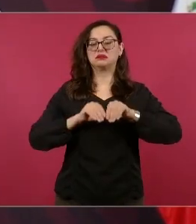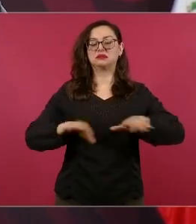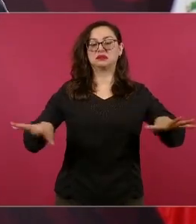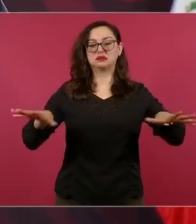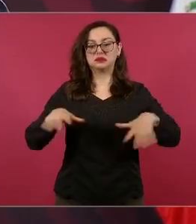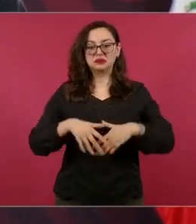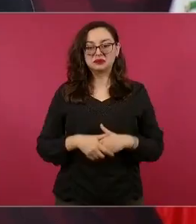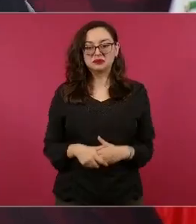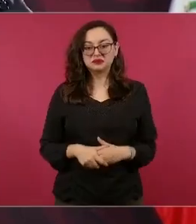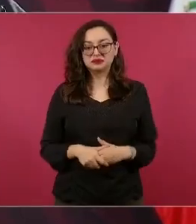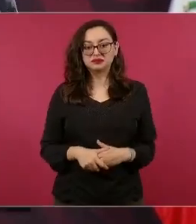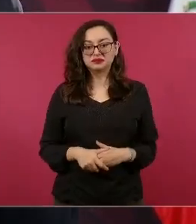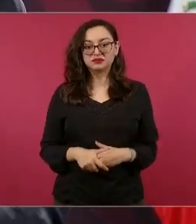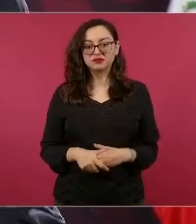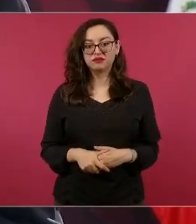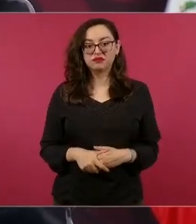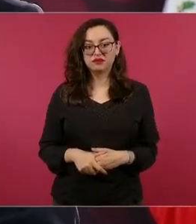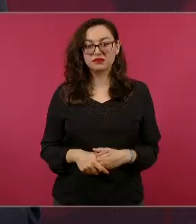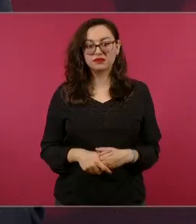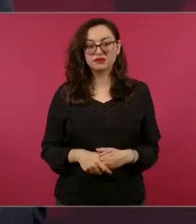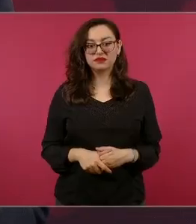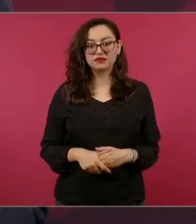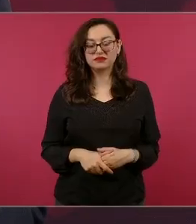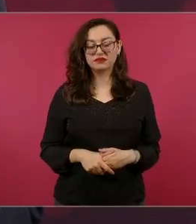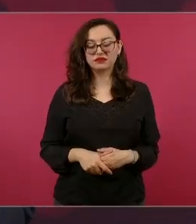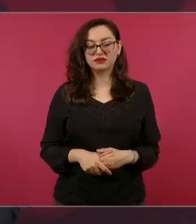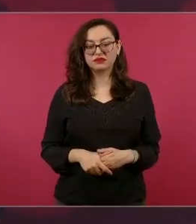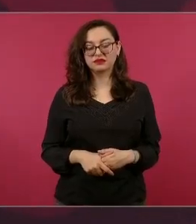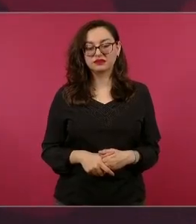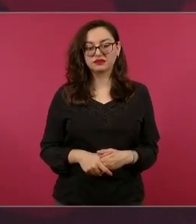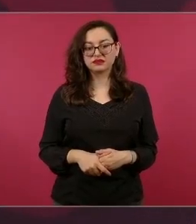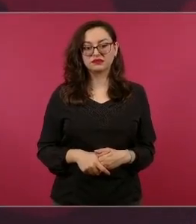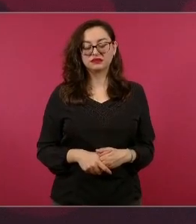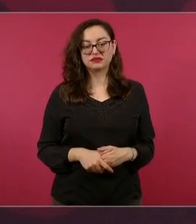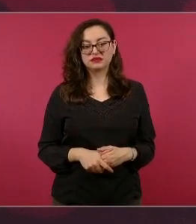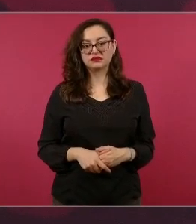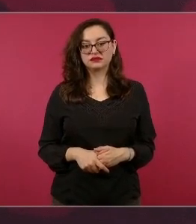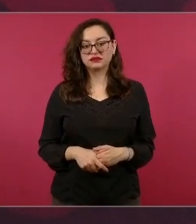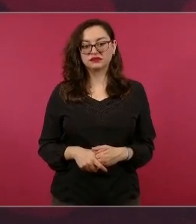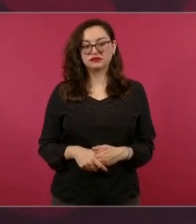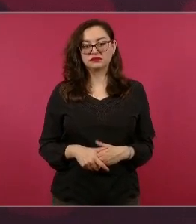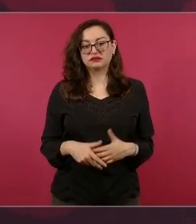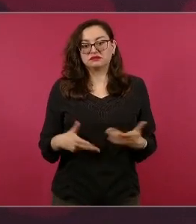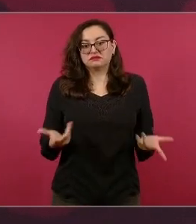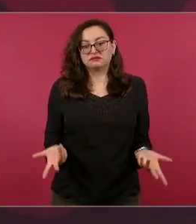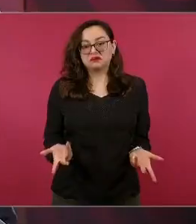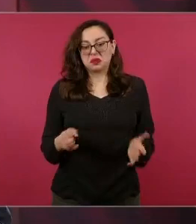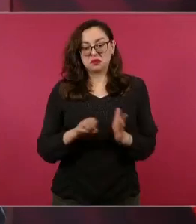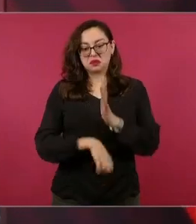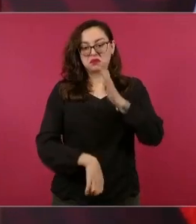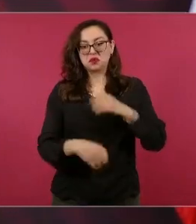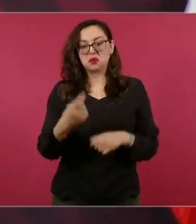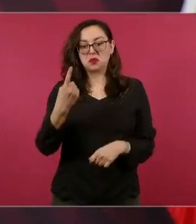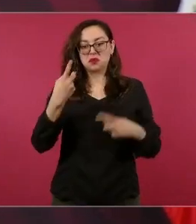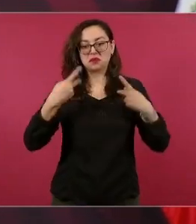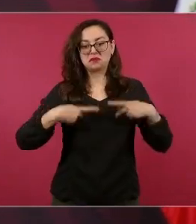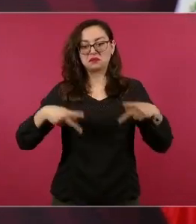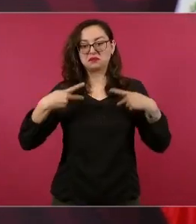No, pues imagínense, lo hemos dicho, un automovilista